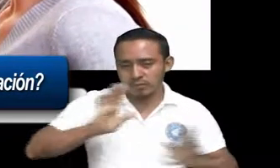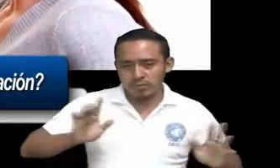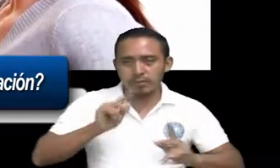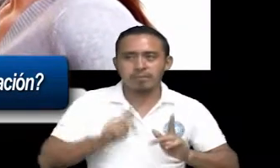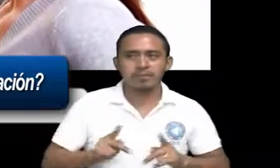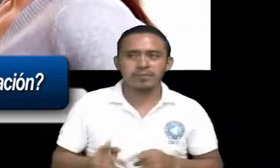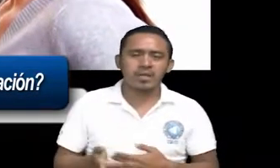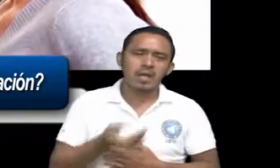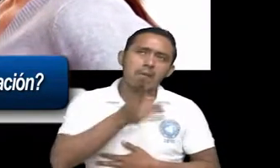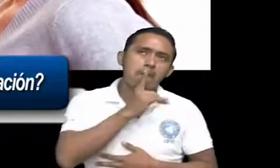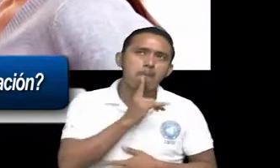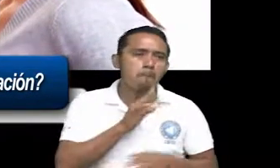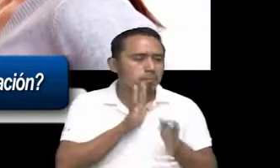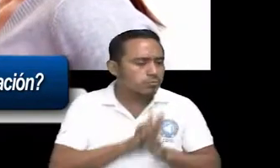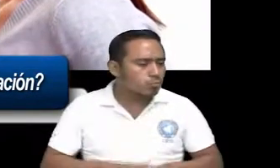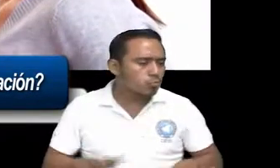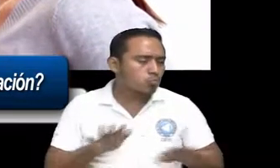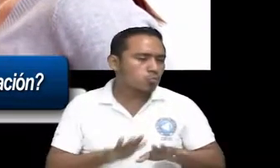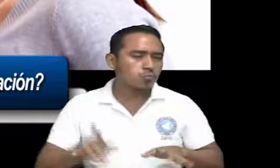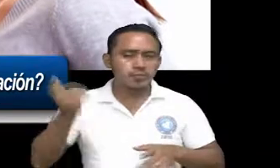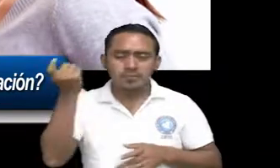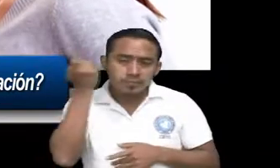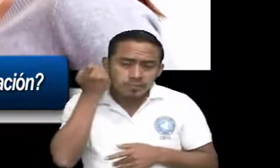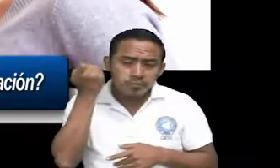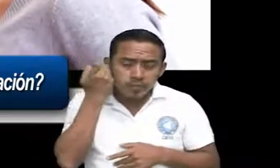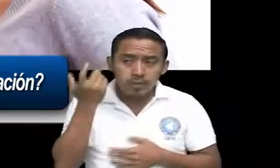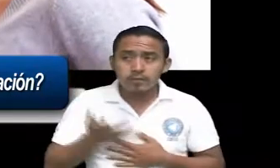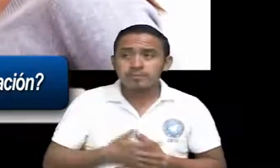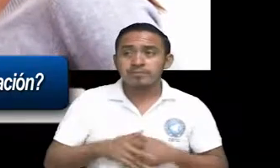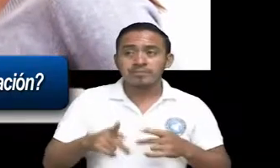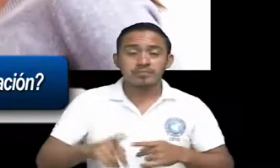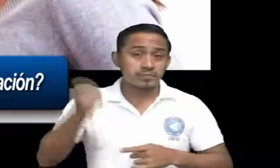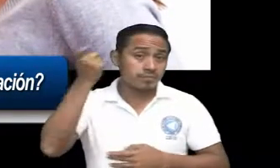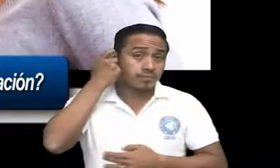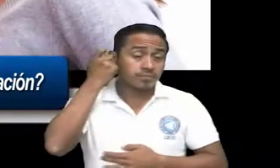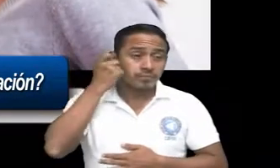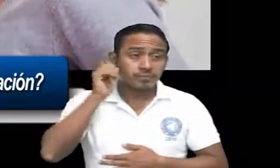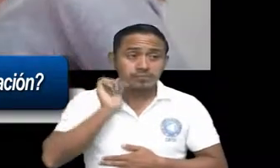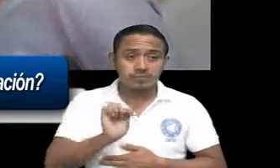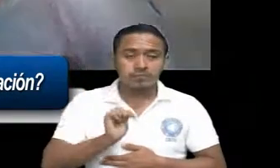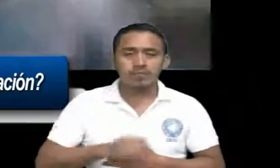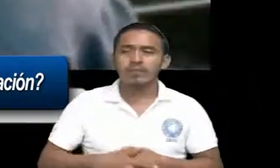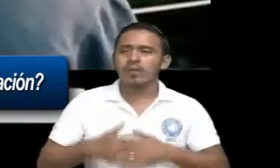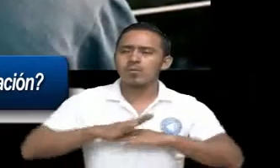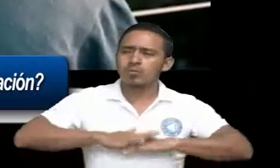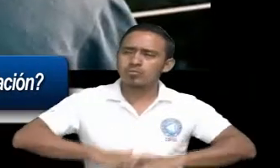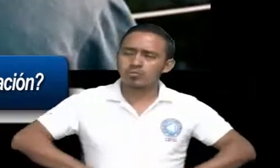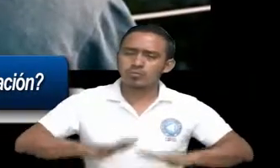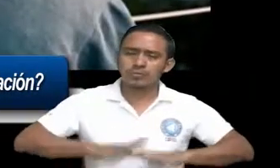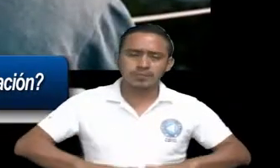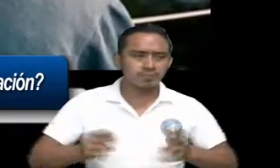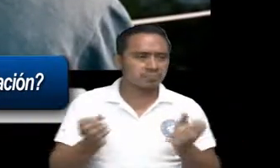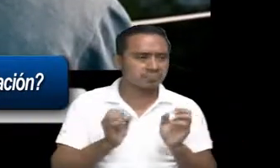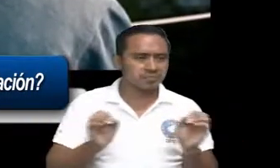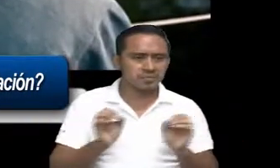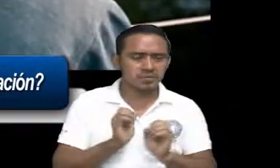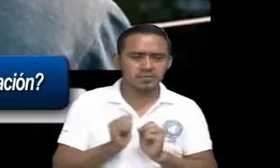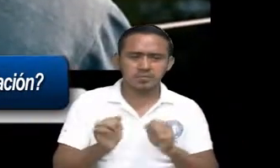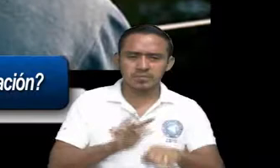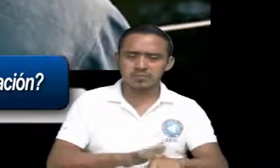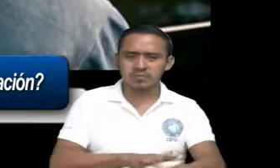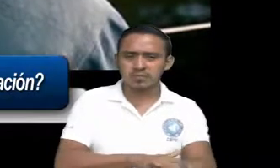persona paciente, escucha, generalmente las personas que escuchan son tranquilas, no muestran ese